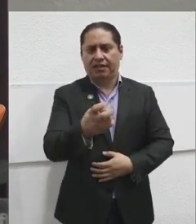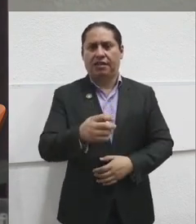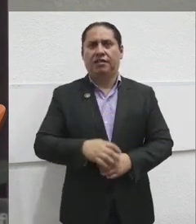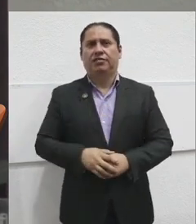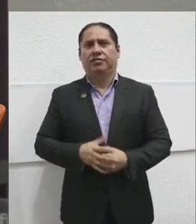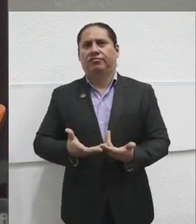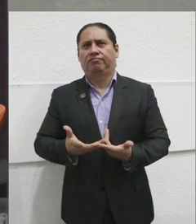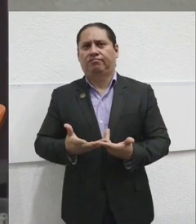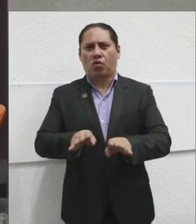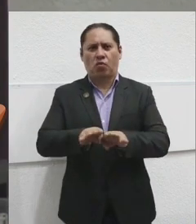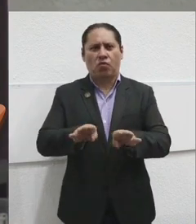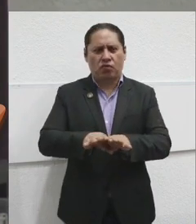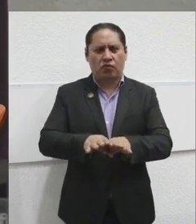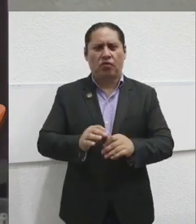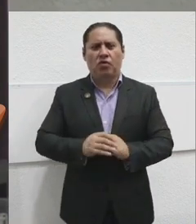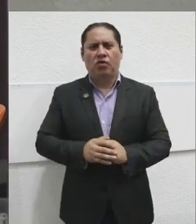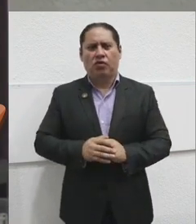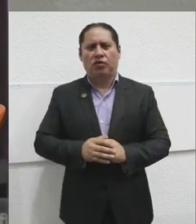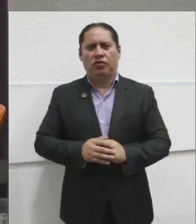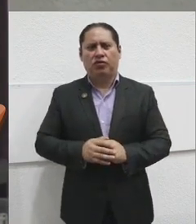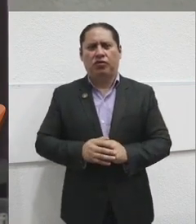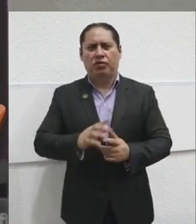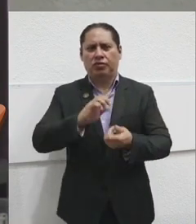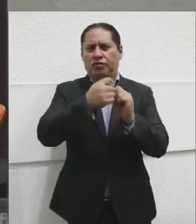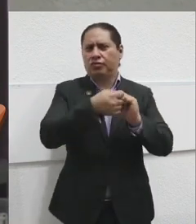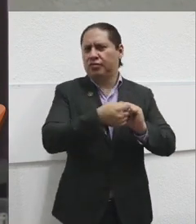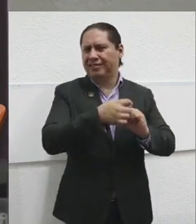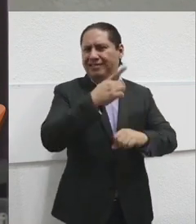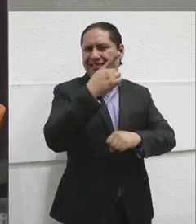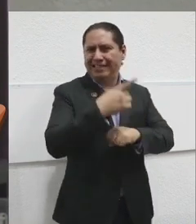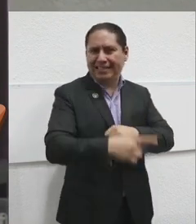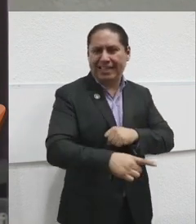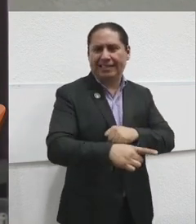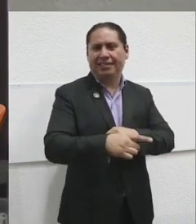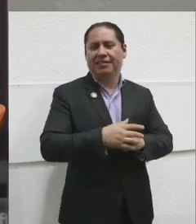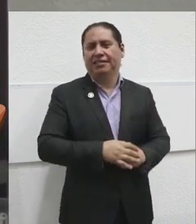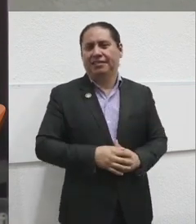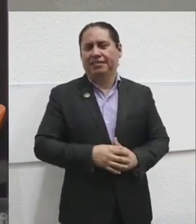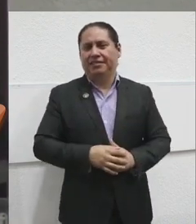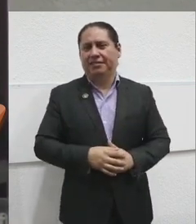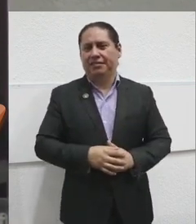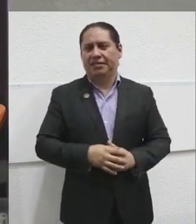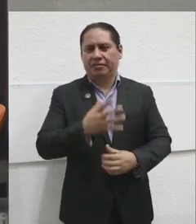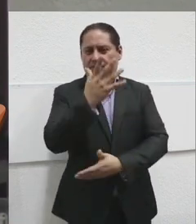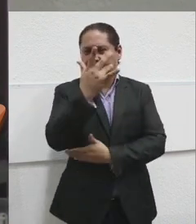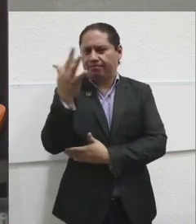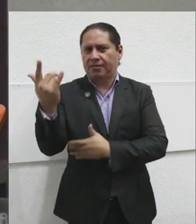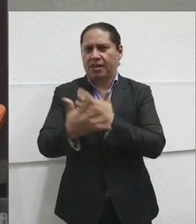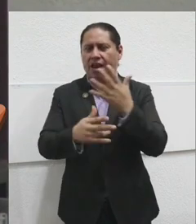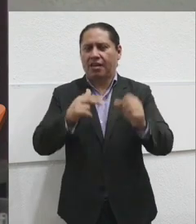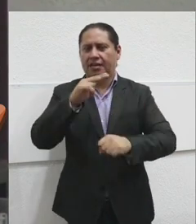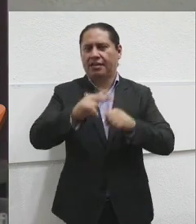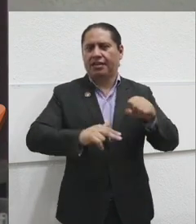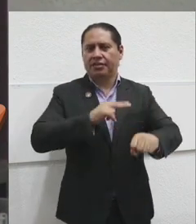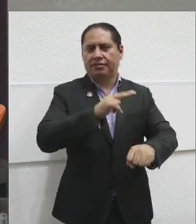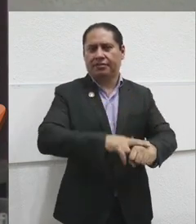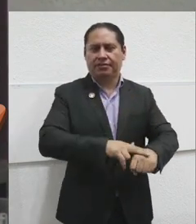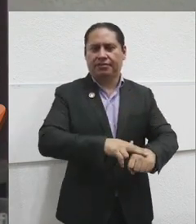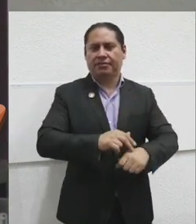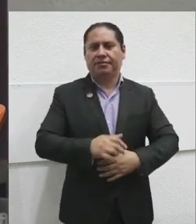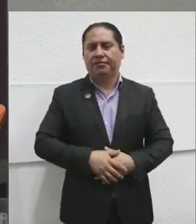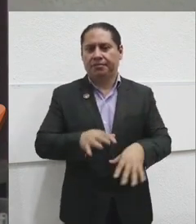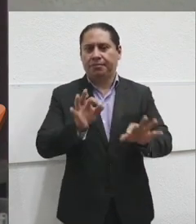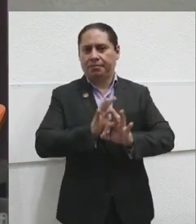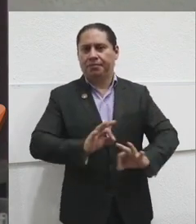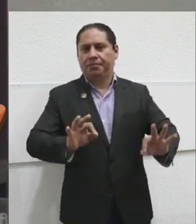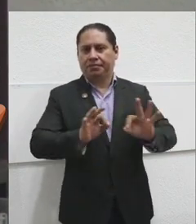y estragos se traducen en daños directos hacia los ecosistemas naturales. Es